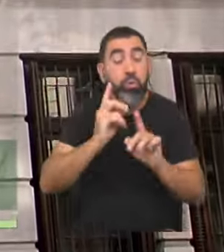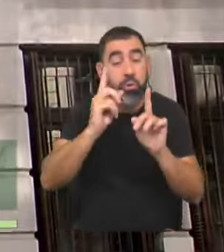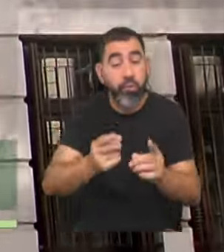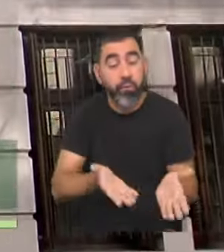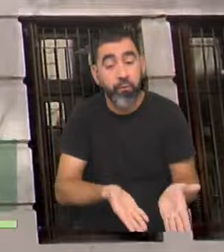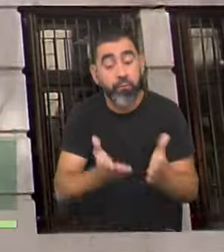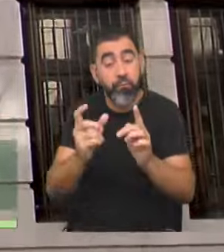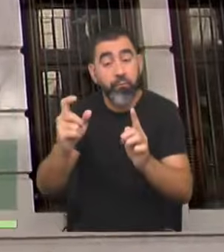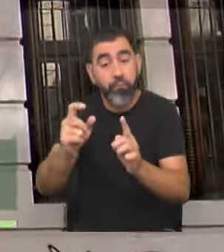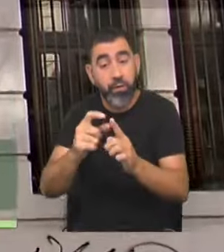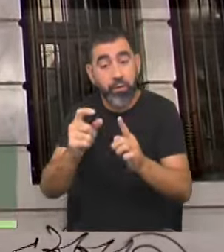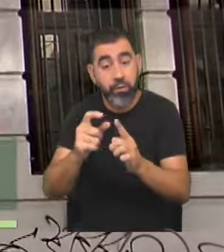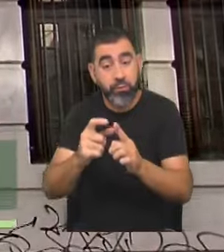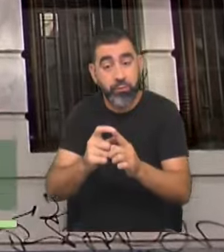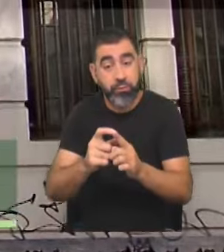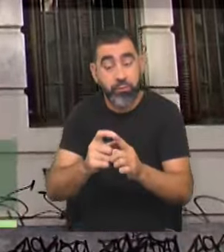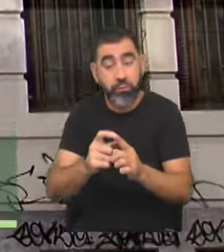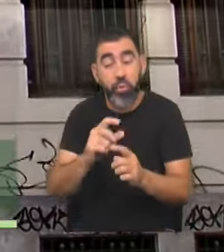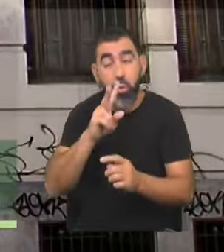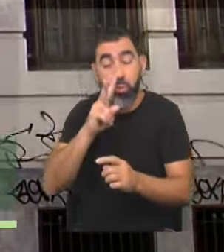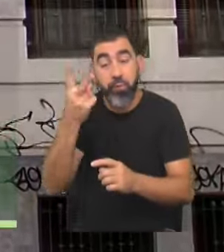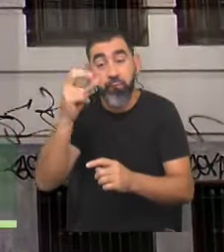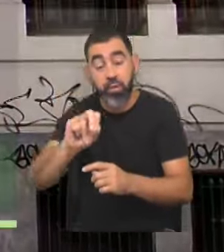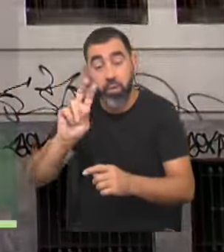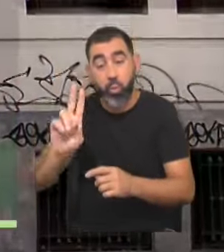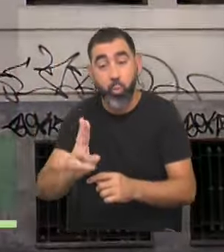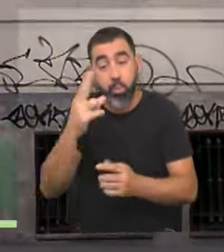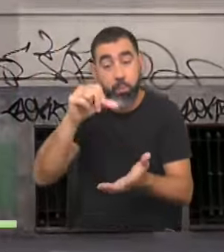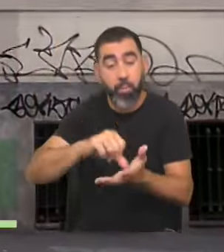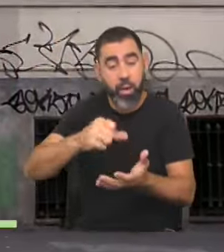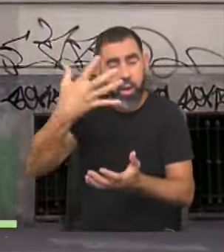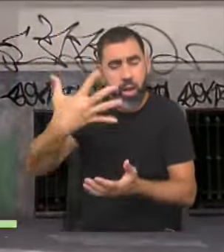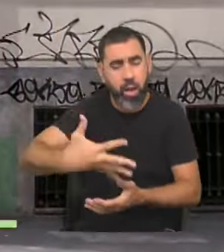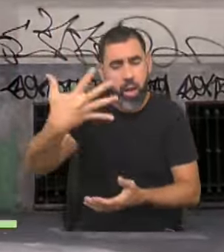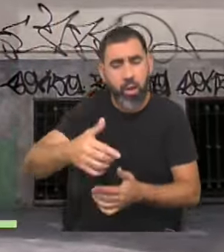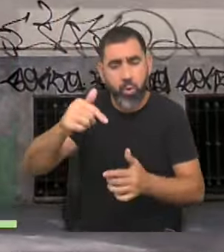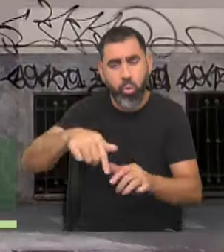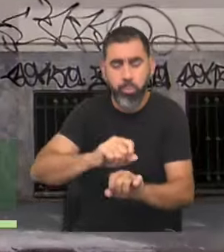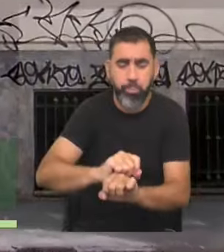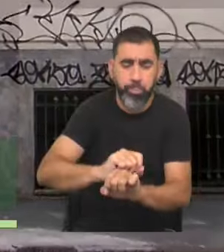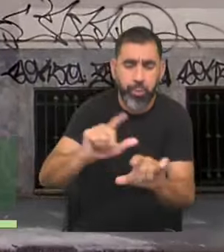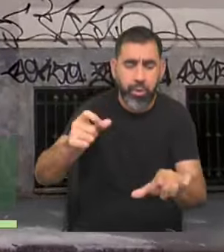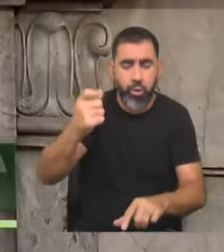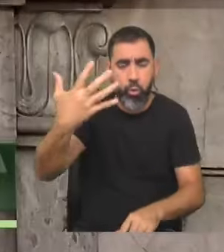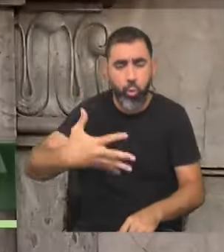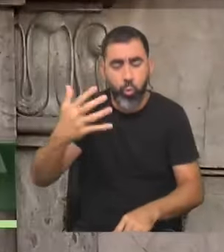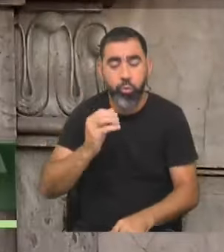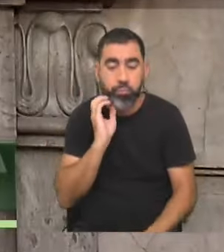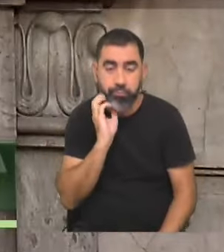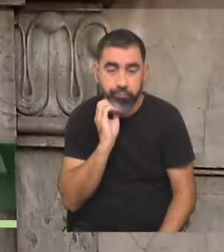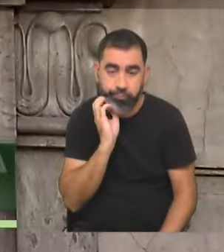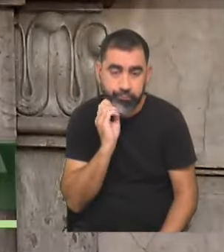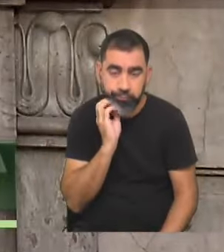inflación en dólares y ya en el en el 2020 el Uruguay era un país carísimo hoy es más caro mucho más caro y esto está